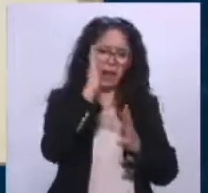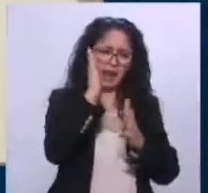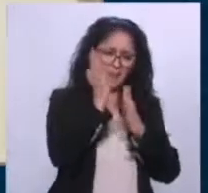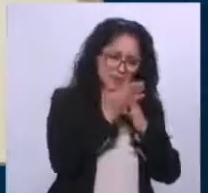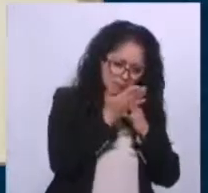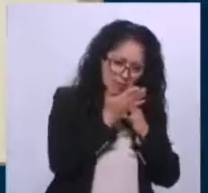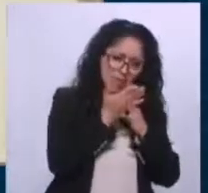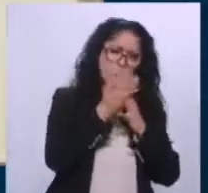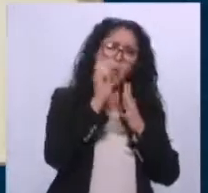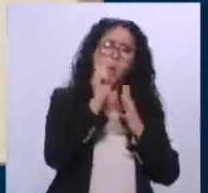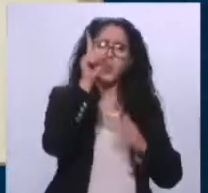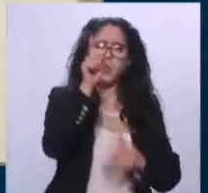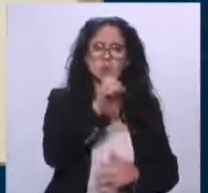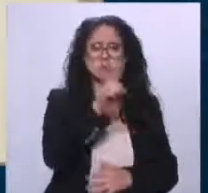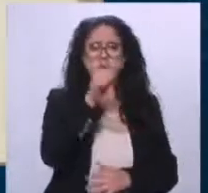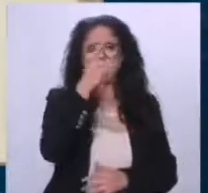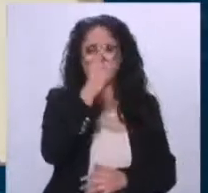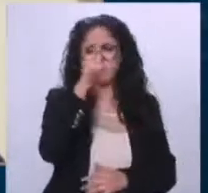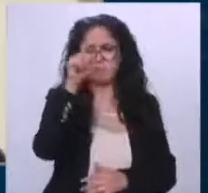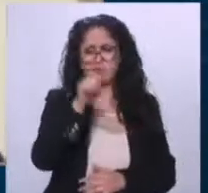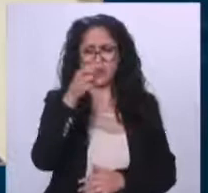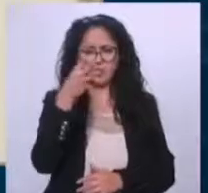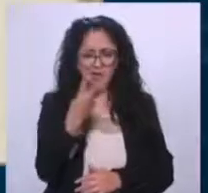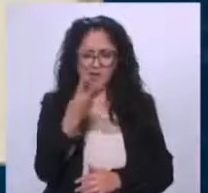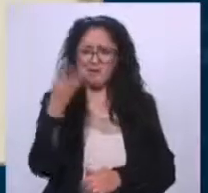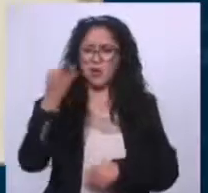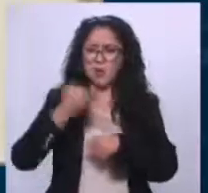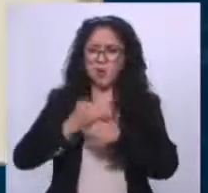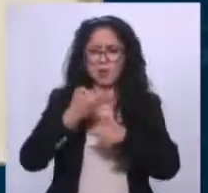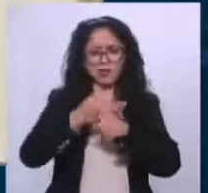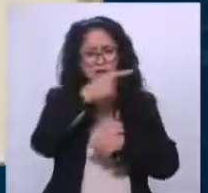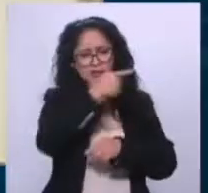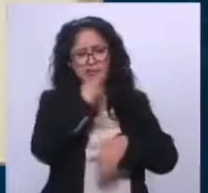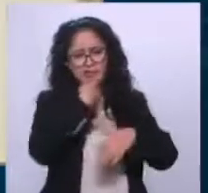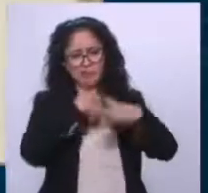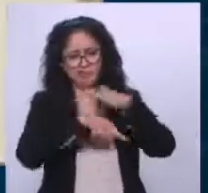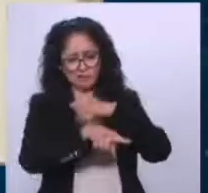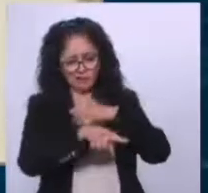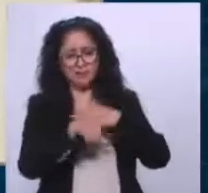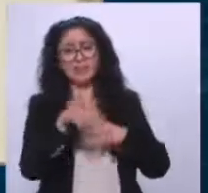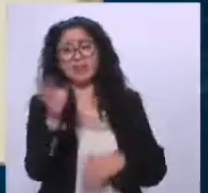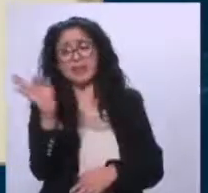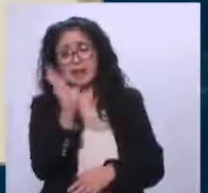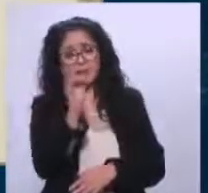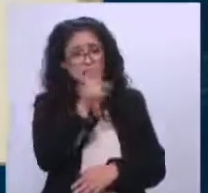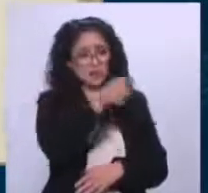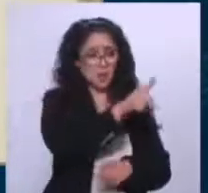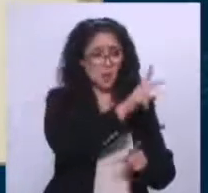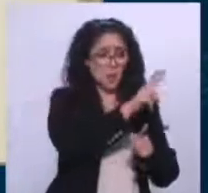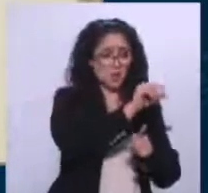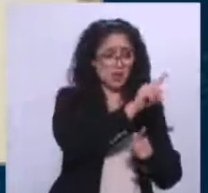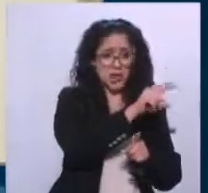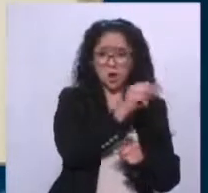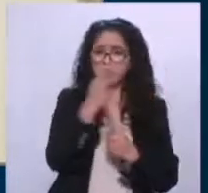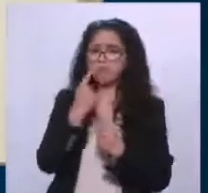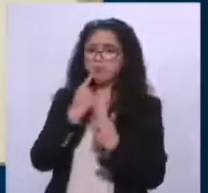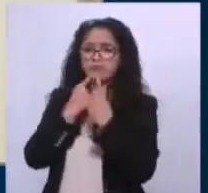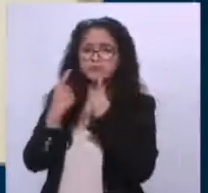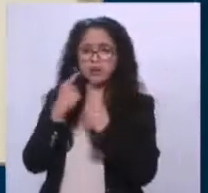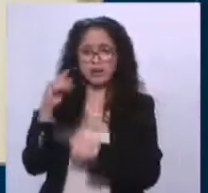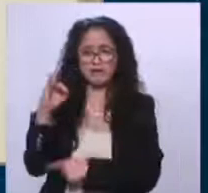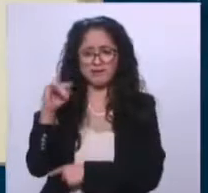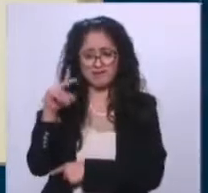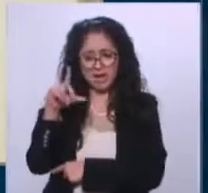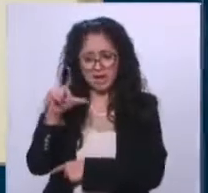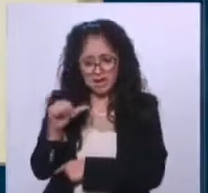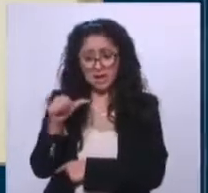parte, ¿no? Por el delito que se le imputa. ¿Ella qué tiene que hacer? Pues prácticamente supongo está en negociación con la Fiscalía y requiere una